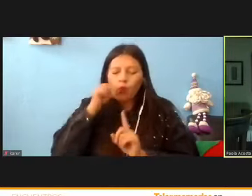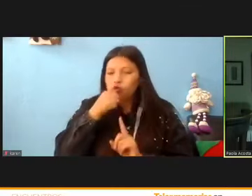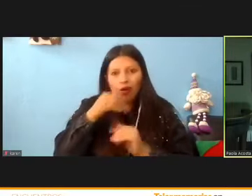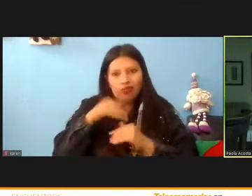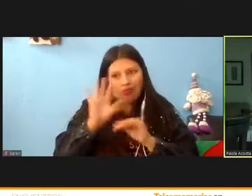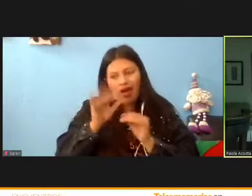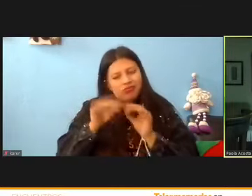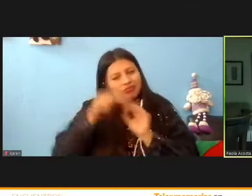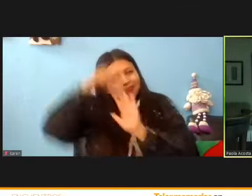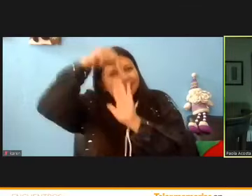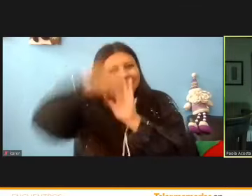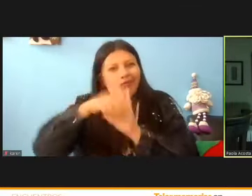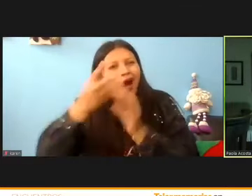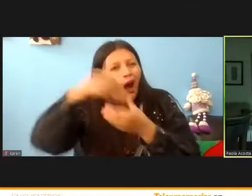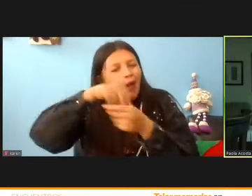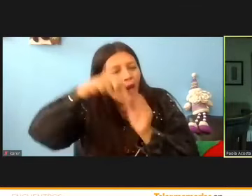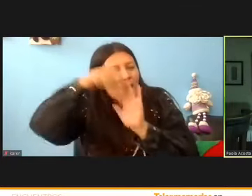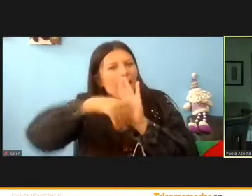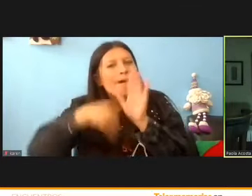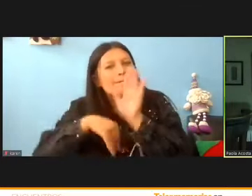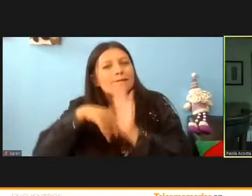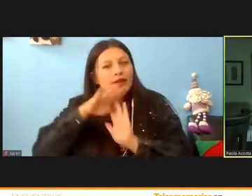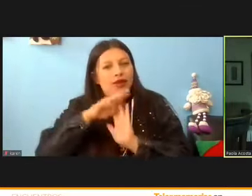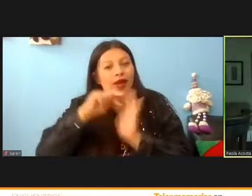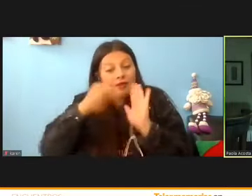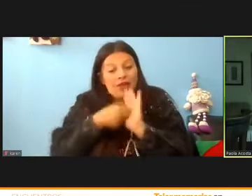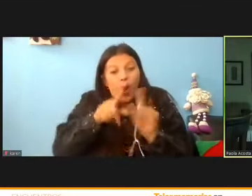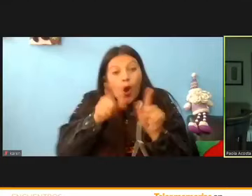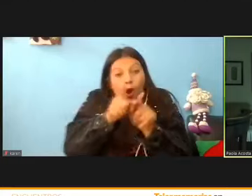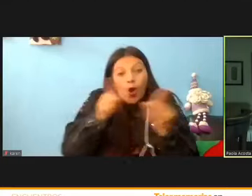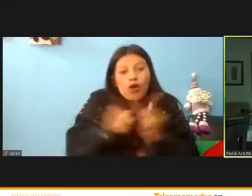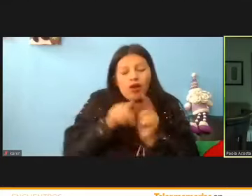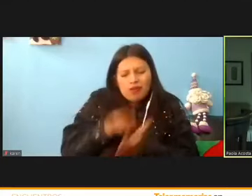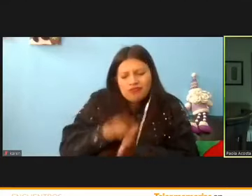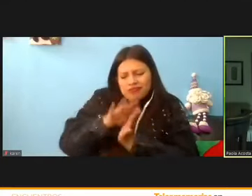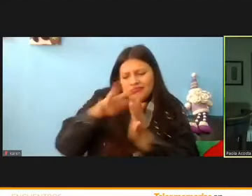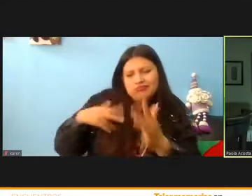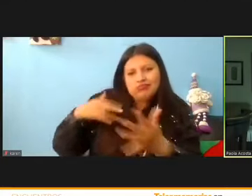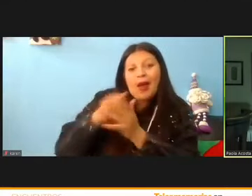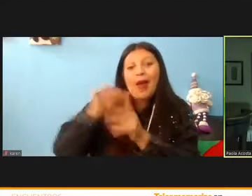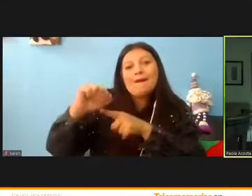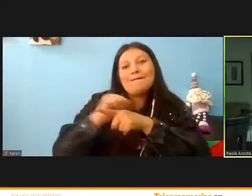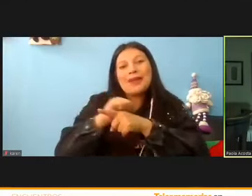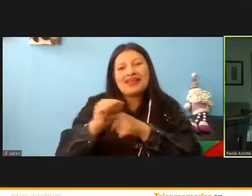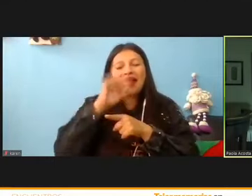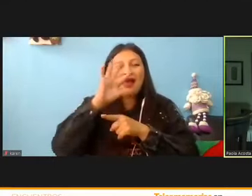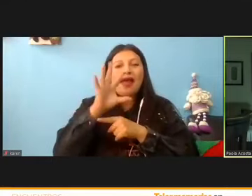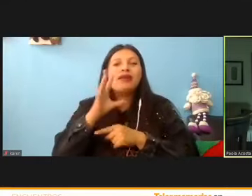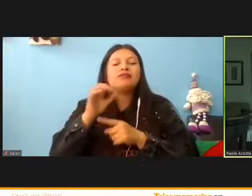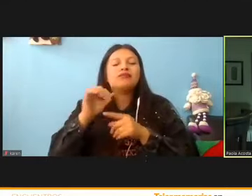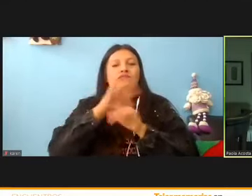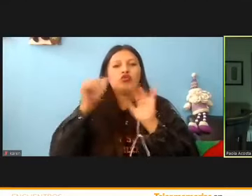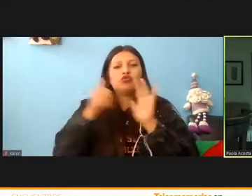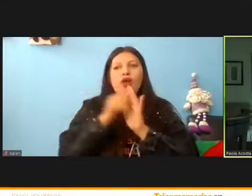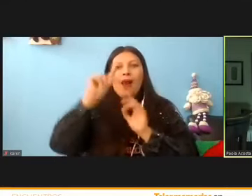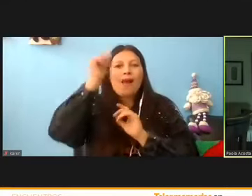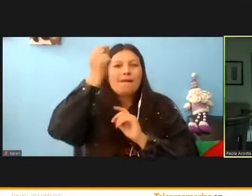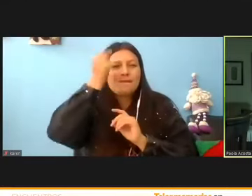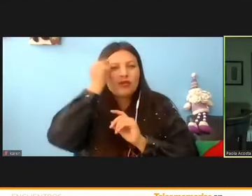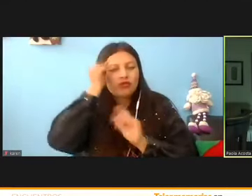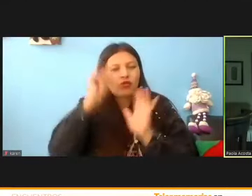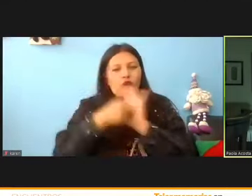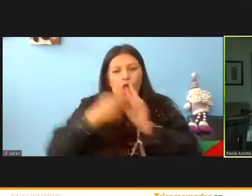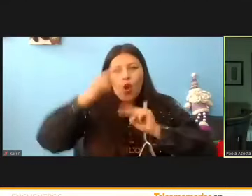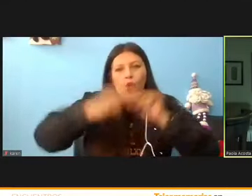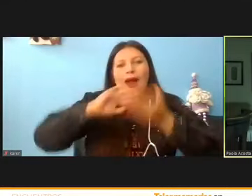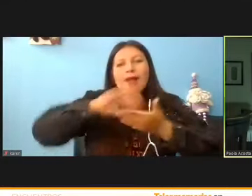¿no? Entonces, es así como estos lugares, archivos y prácticas de la memoria estéticas construyen paz desde